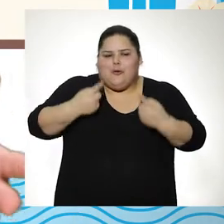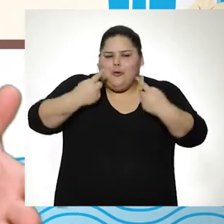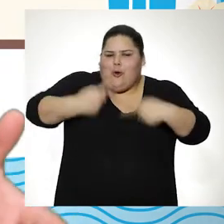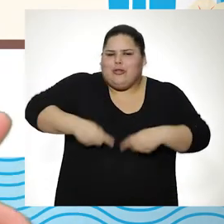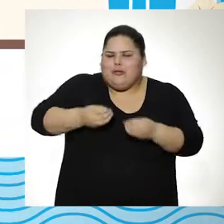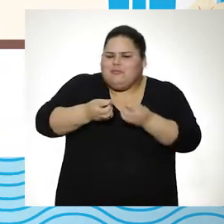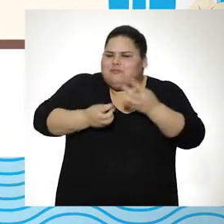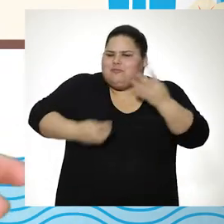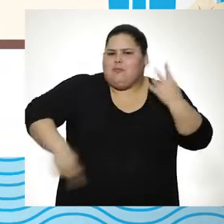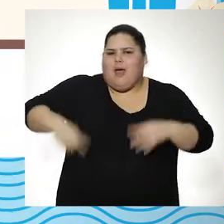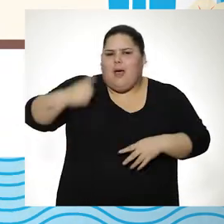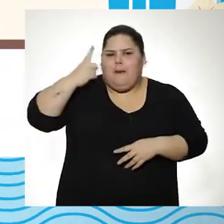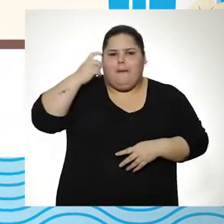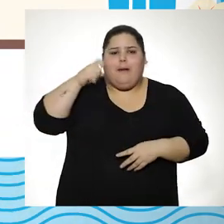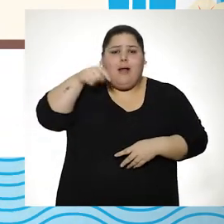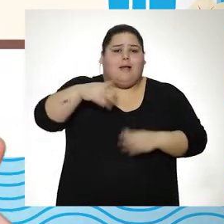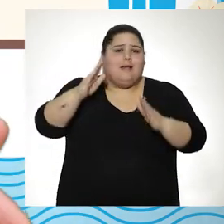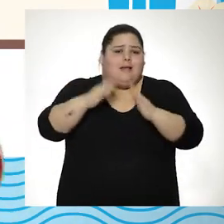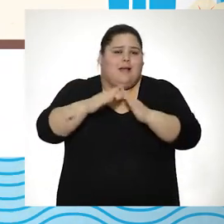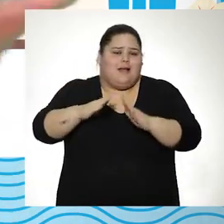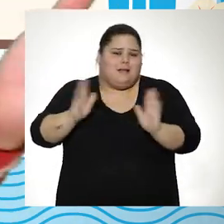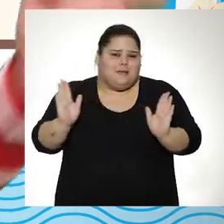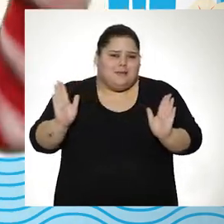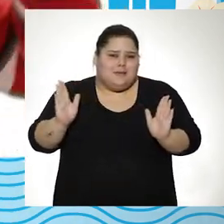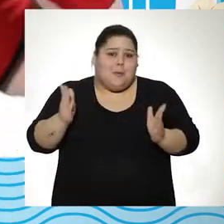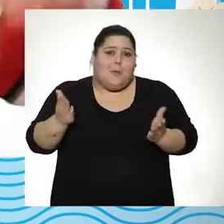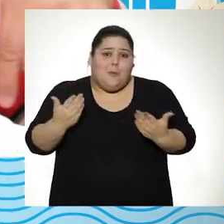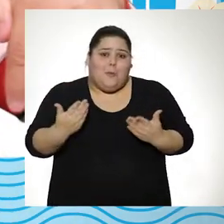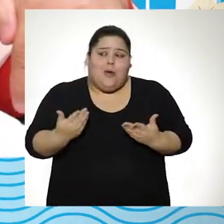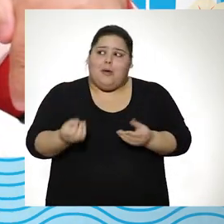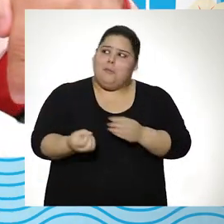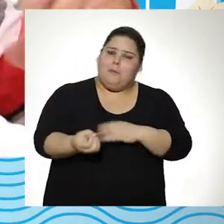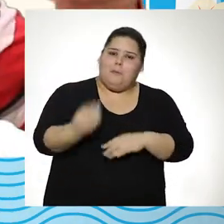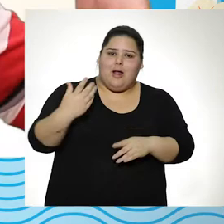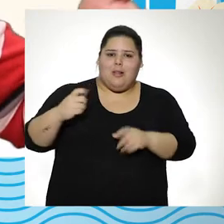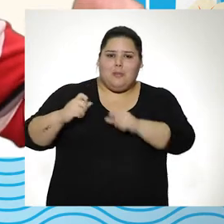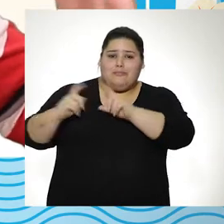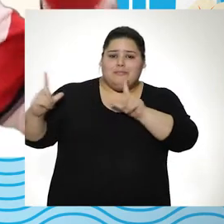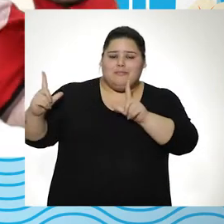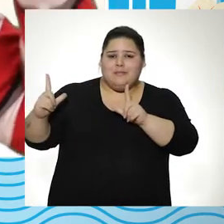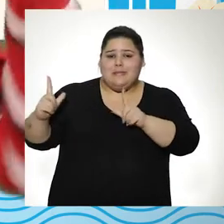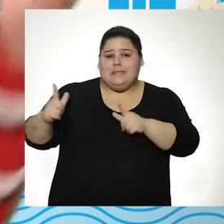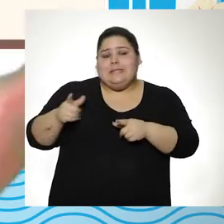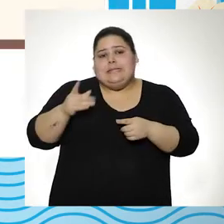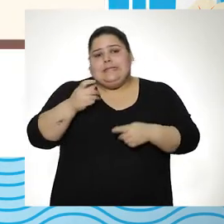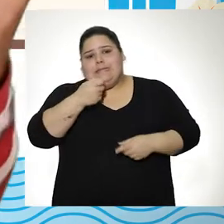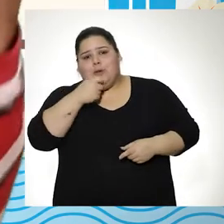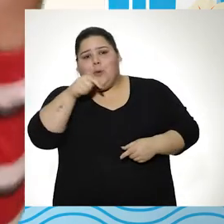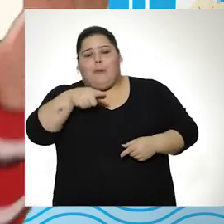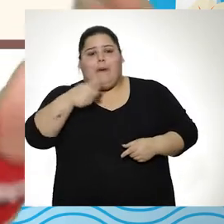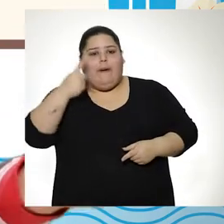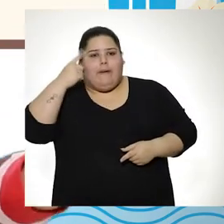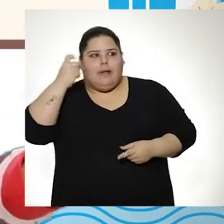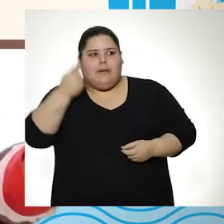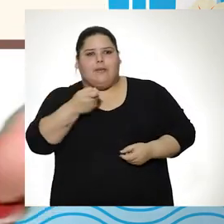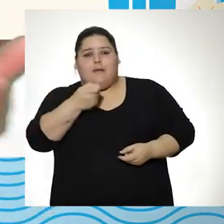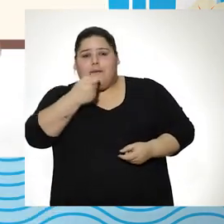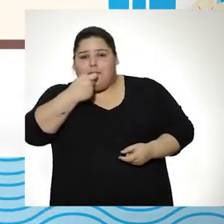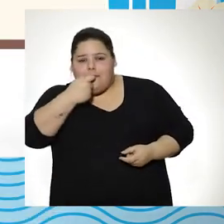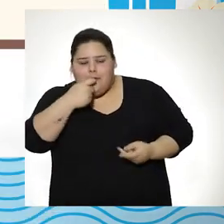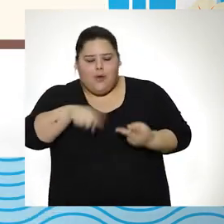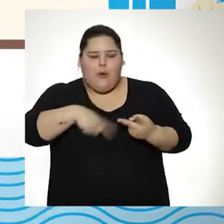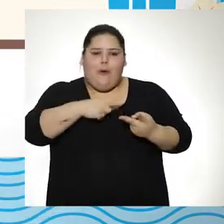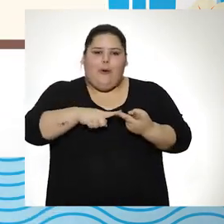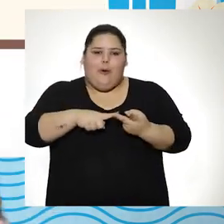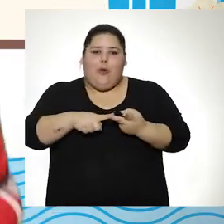de cosas que han aprendido en su casa. ¡La podemos compartir acá! Sí, si aprendiste a silbar o